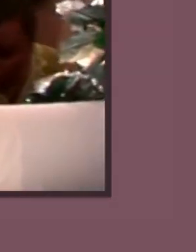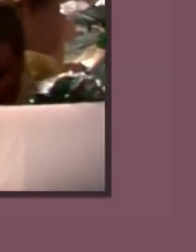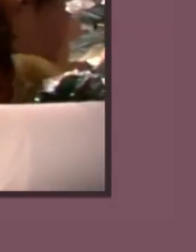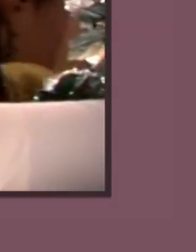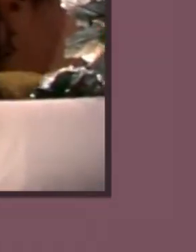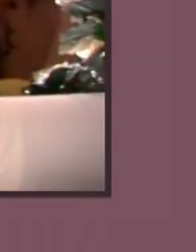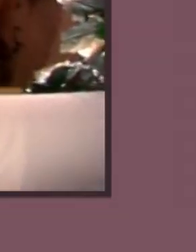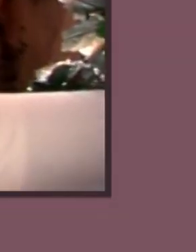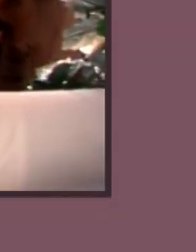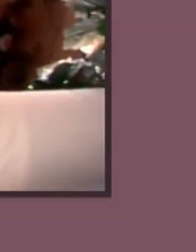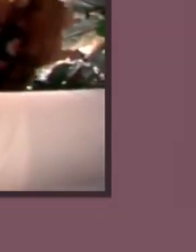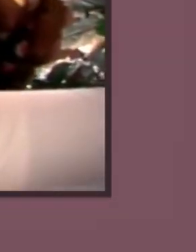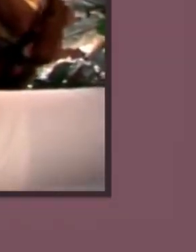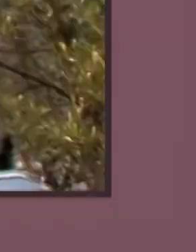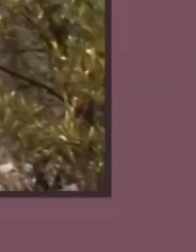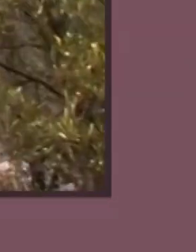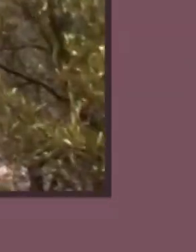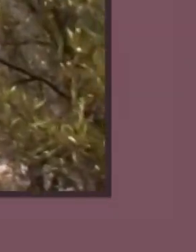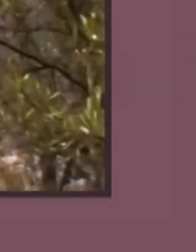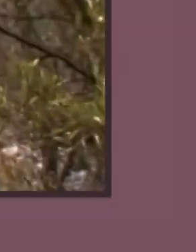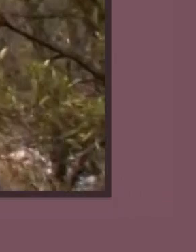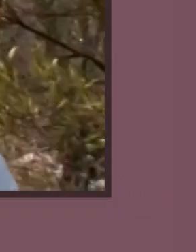corazón de Jesús.